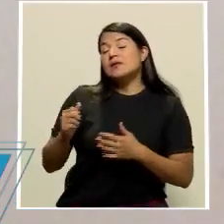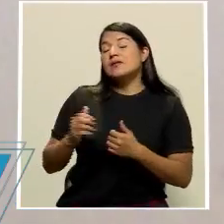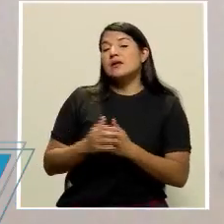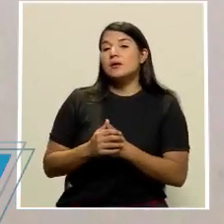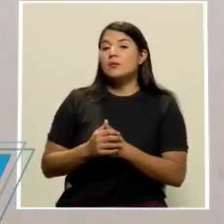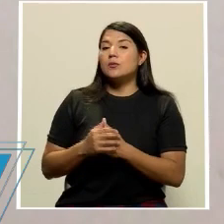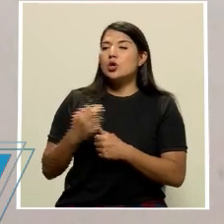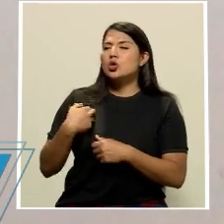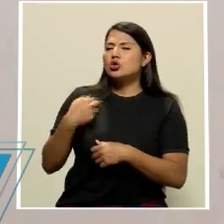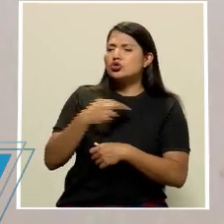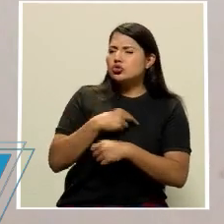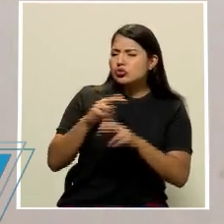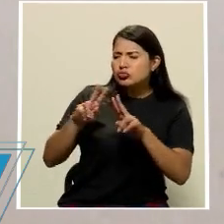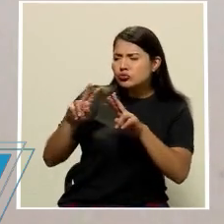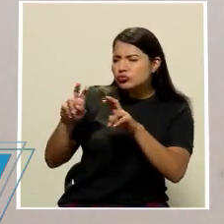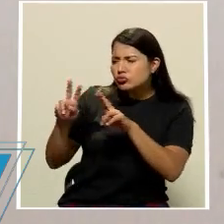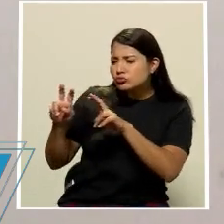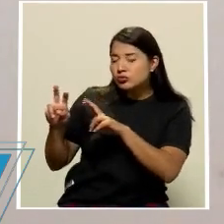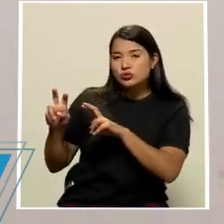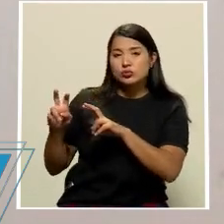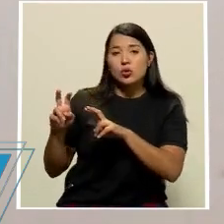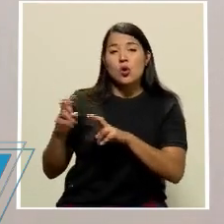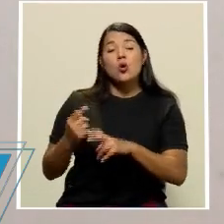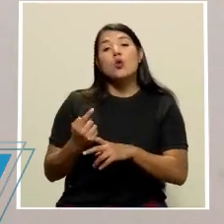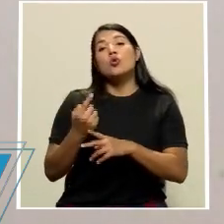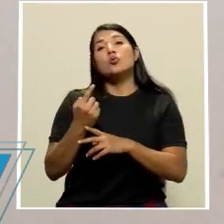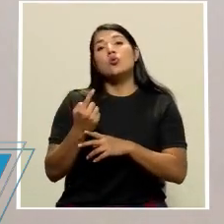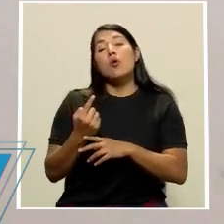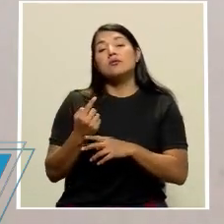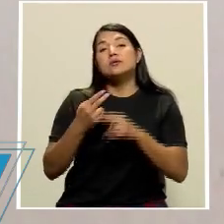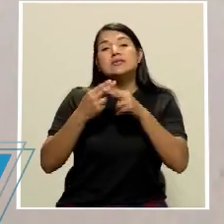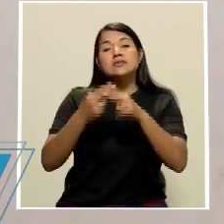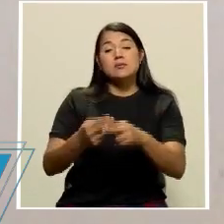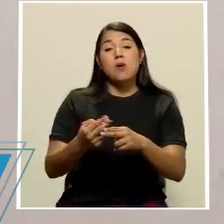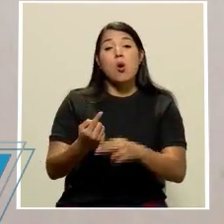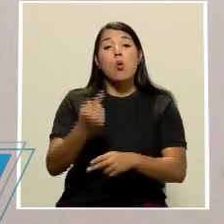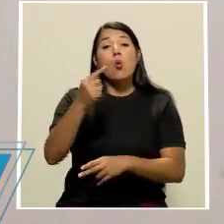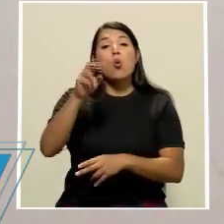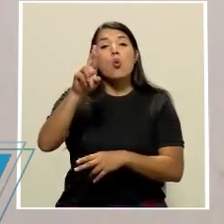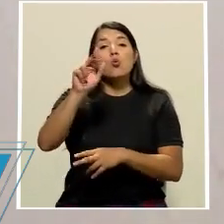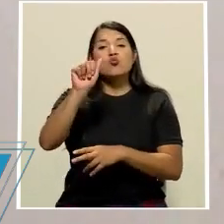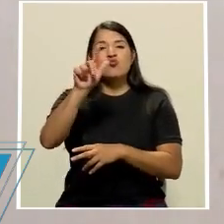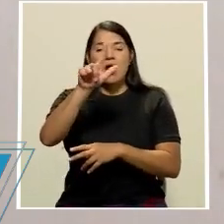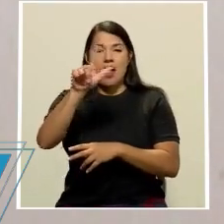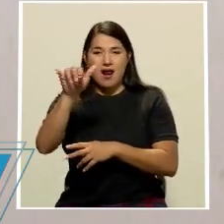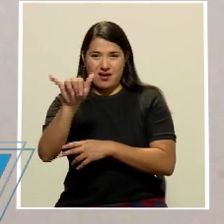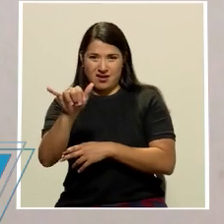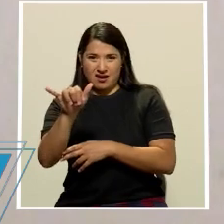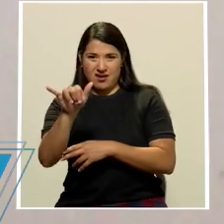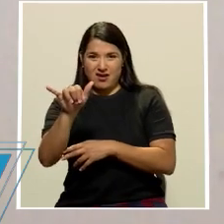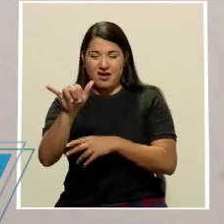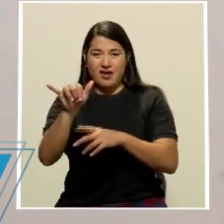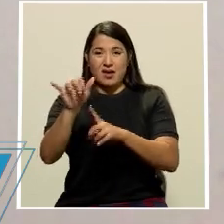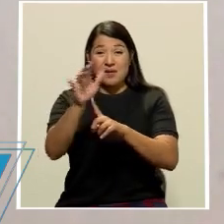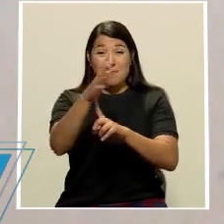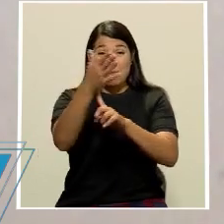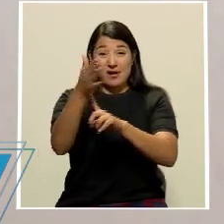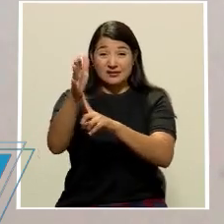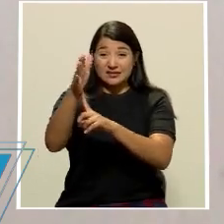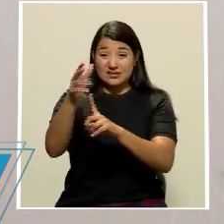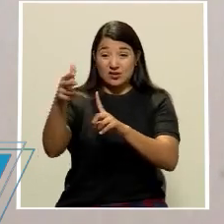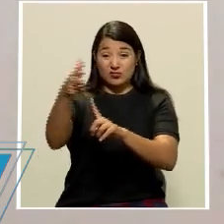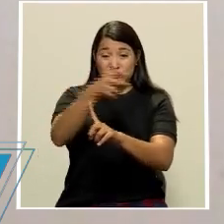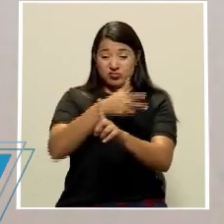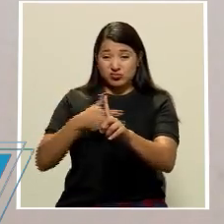señalaba una serie de literatura que se llamaba un rally alrededor de la bandera. Creo que en este caso es un rally que